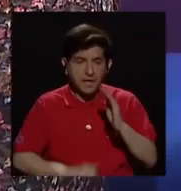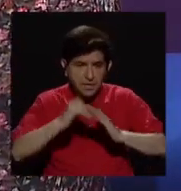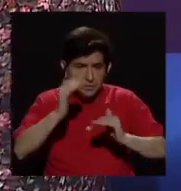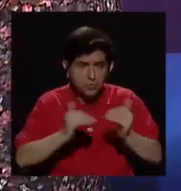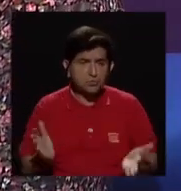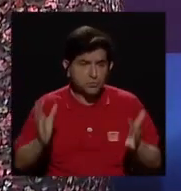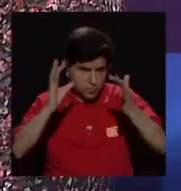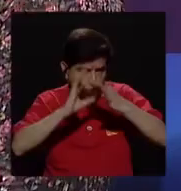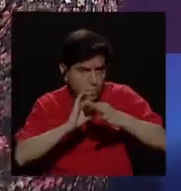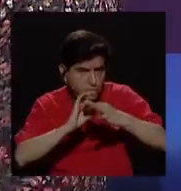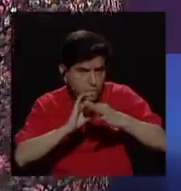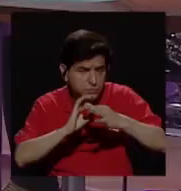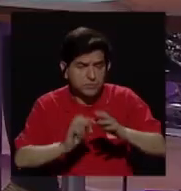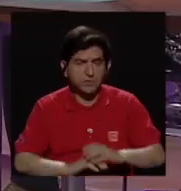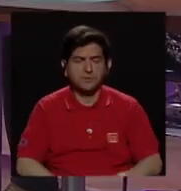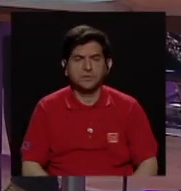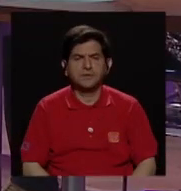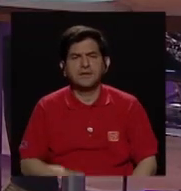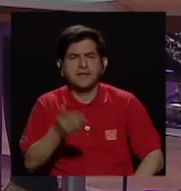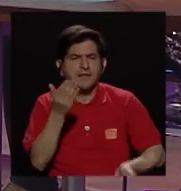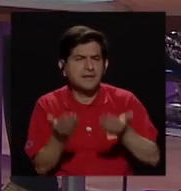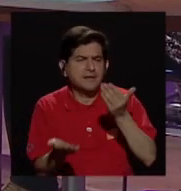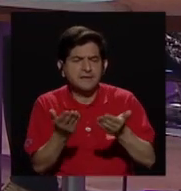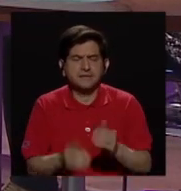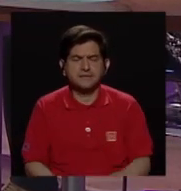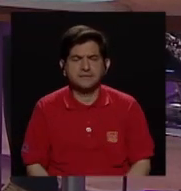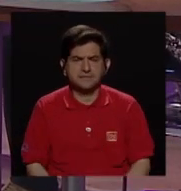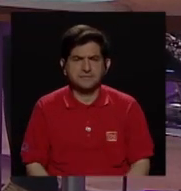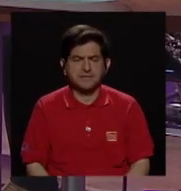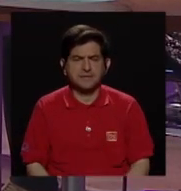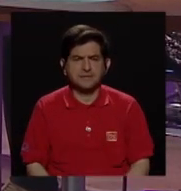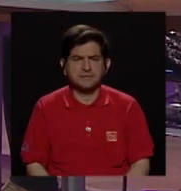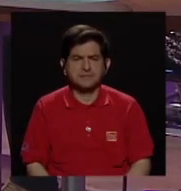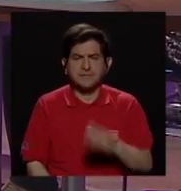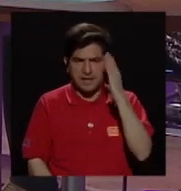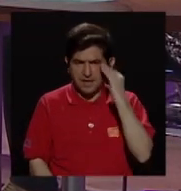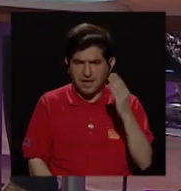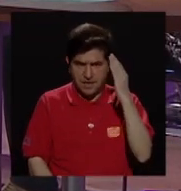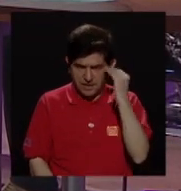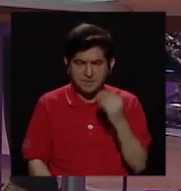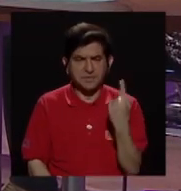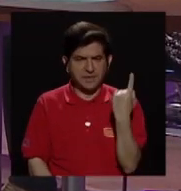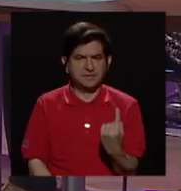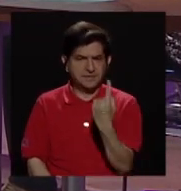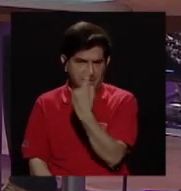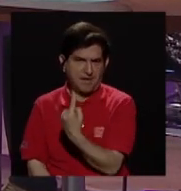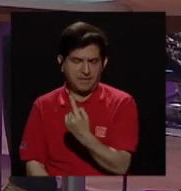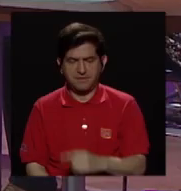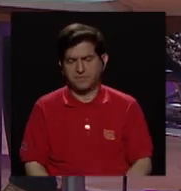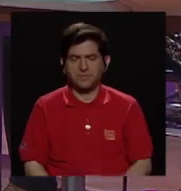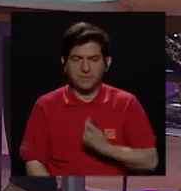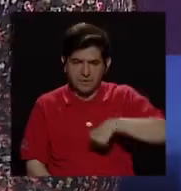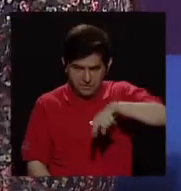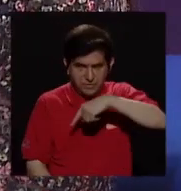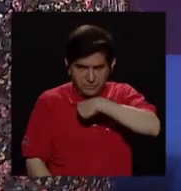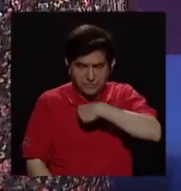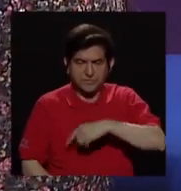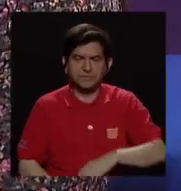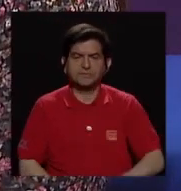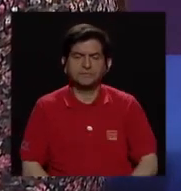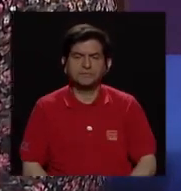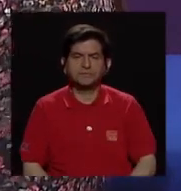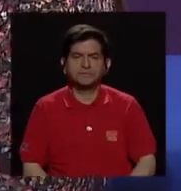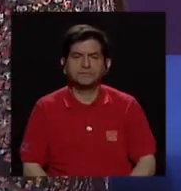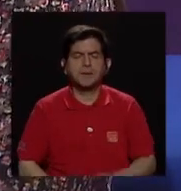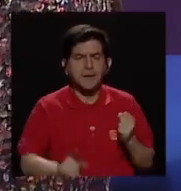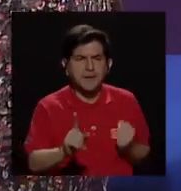¿verdad? Es bastante. Tal vez entonces, desde la vivencia de cada una de nosotras,